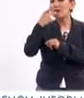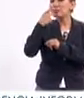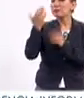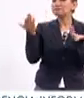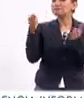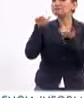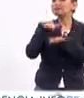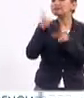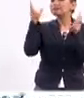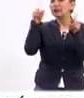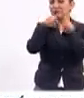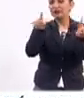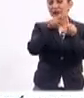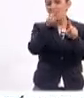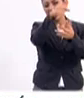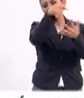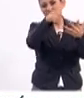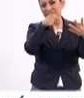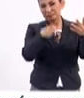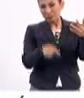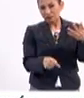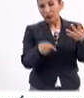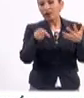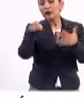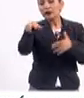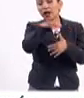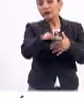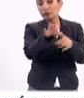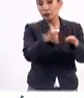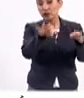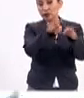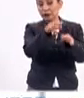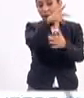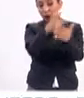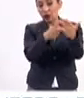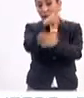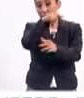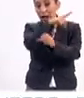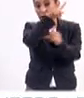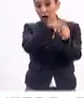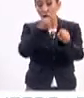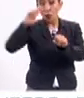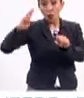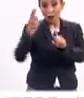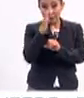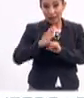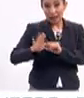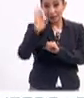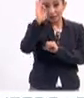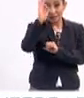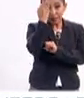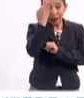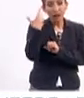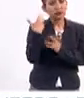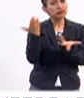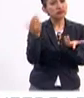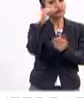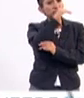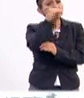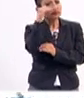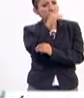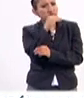platicando precisamente sobre diversos aspectos de este importante programa nacional, esta universidad federal